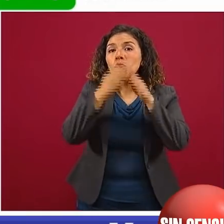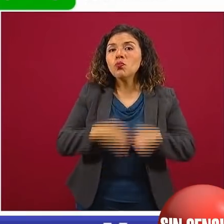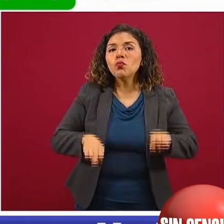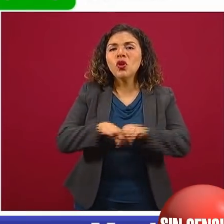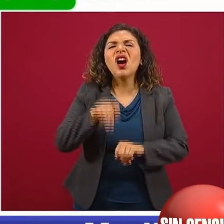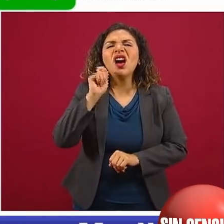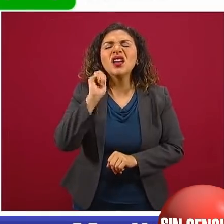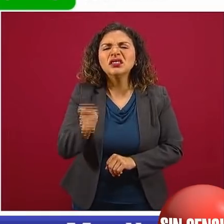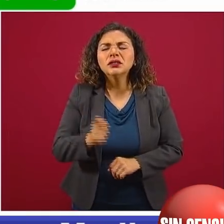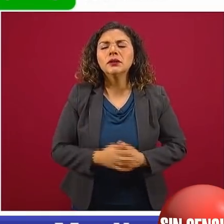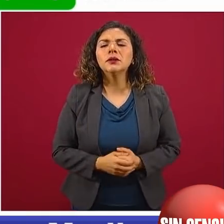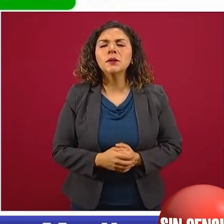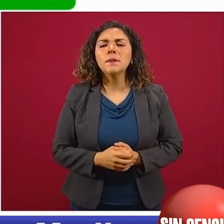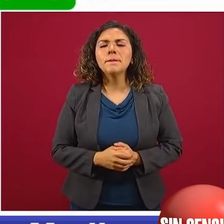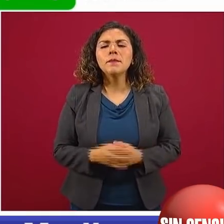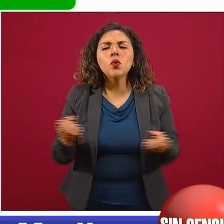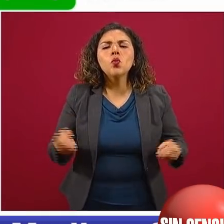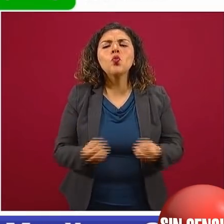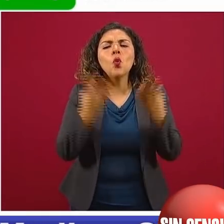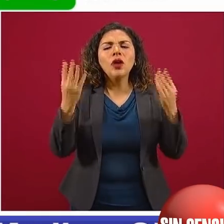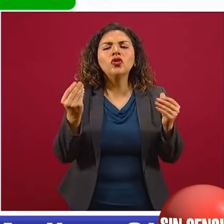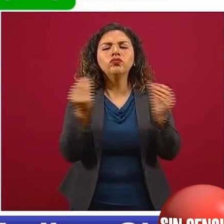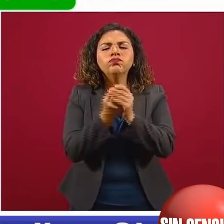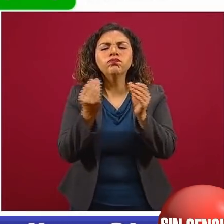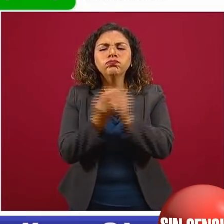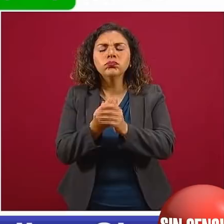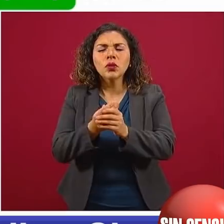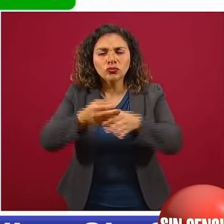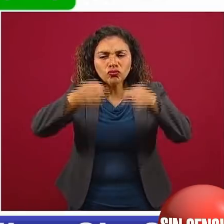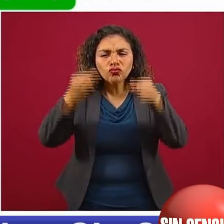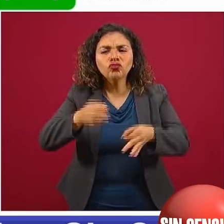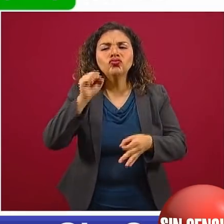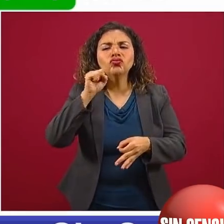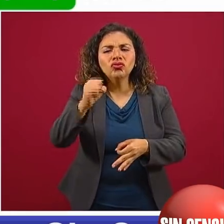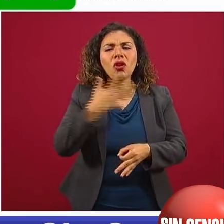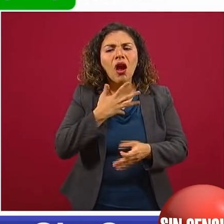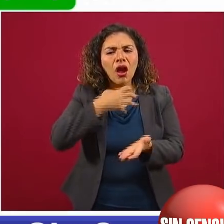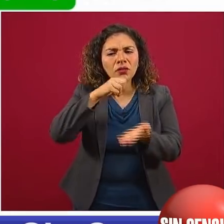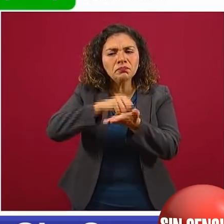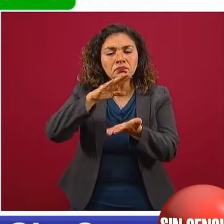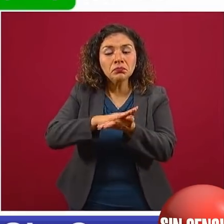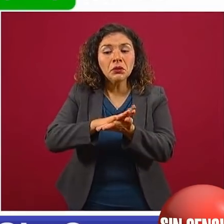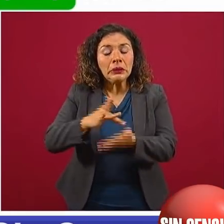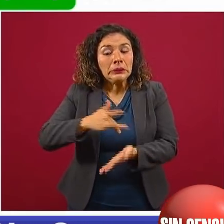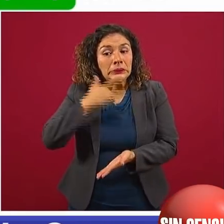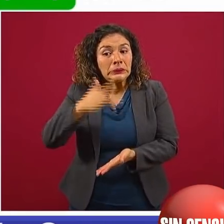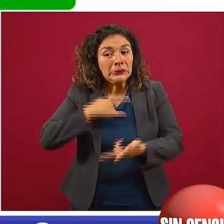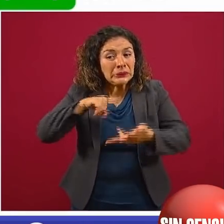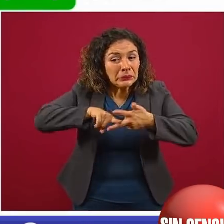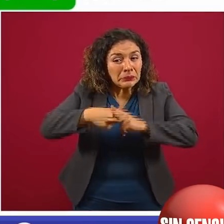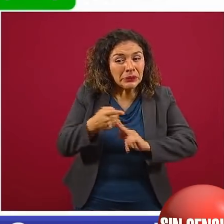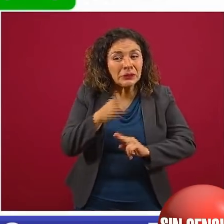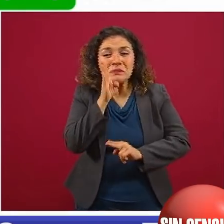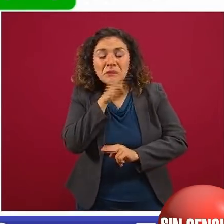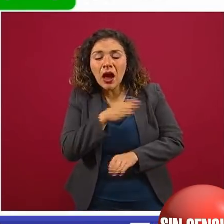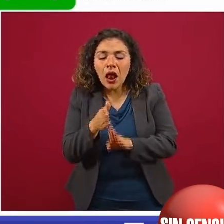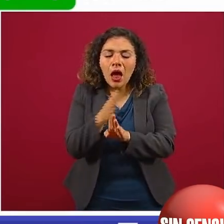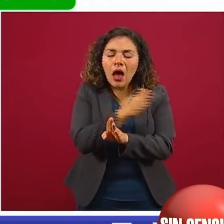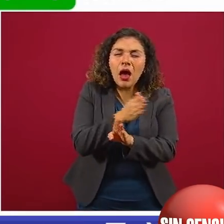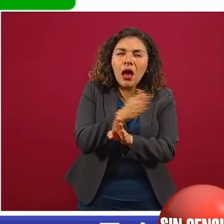el porcentaje de casos registrados que tuvieron el inicio de sus síntomas en los últimos 14